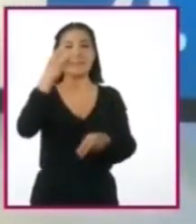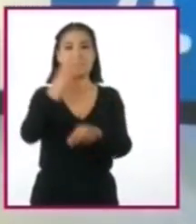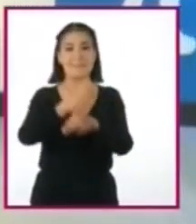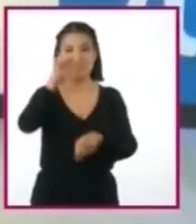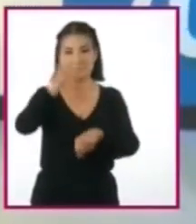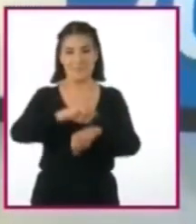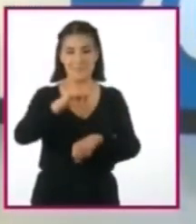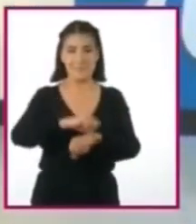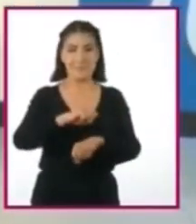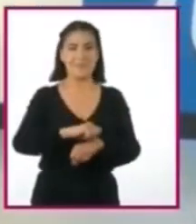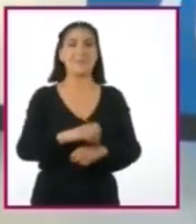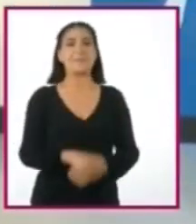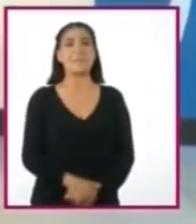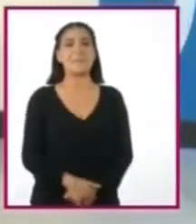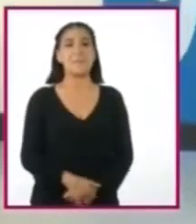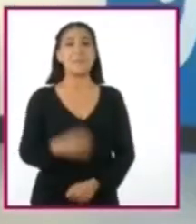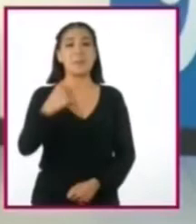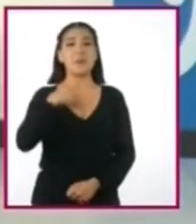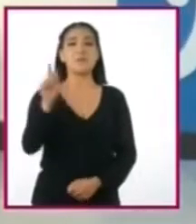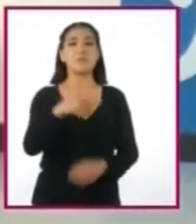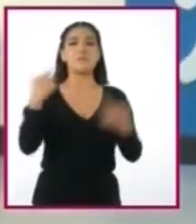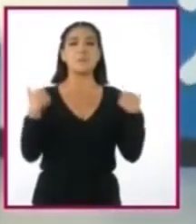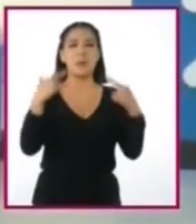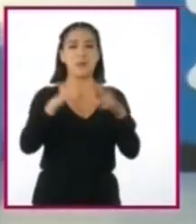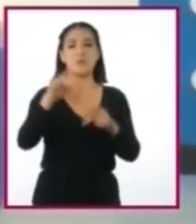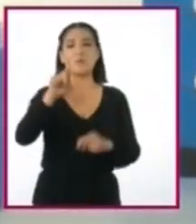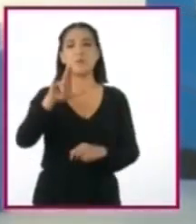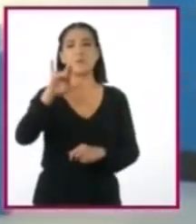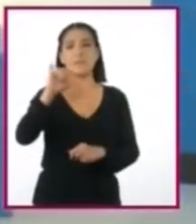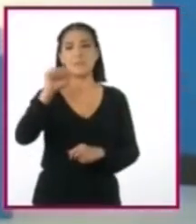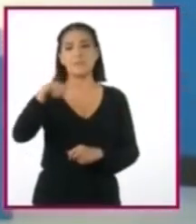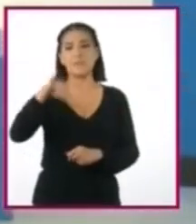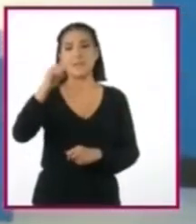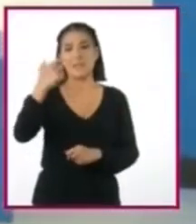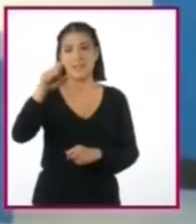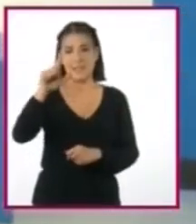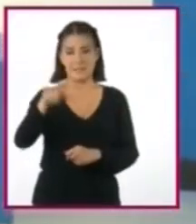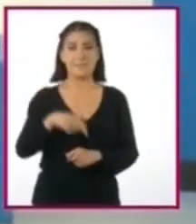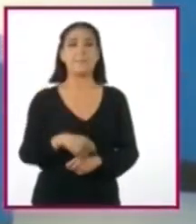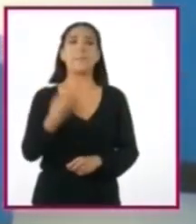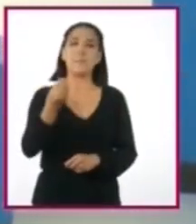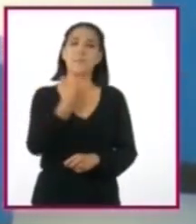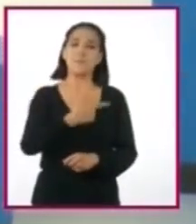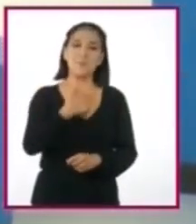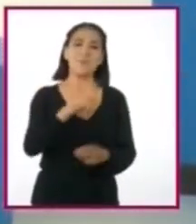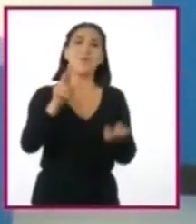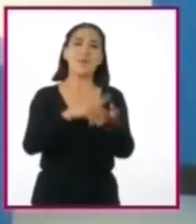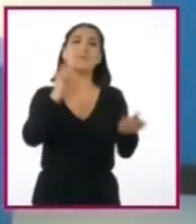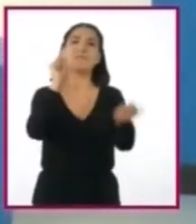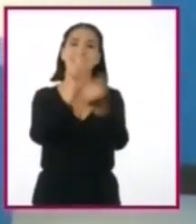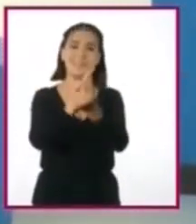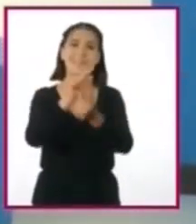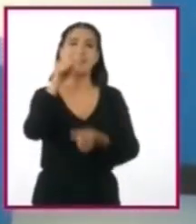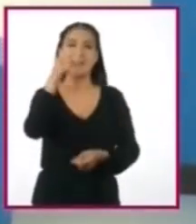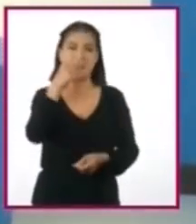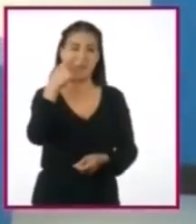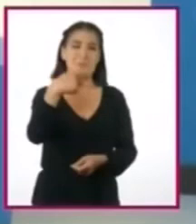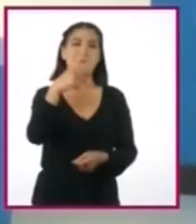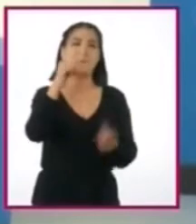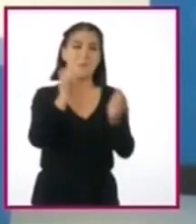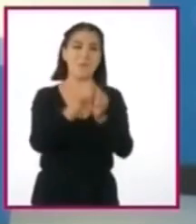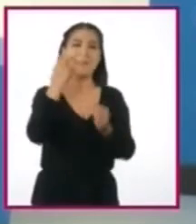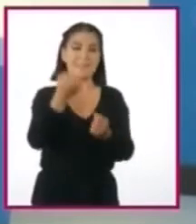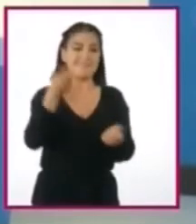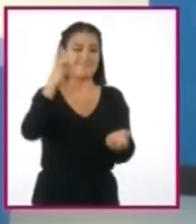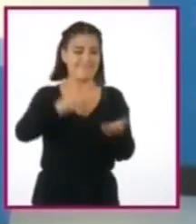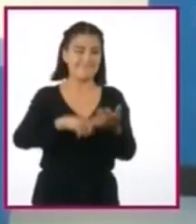secundaria. Soy el profesor Luis Miguel Villarreal y es un gusto encontrarme con ustedes nuevamente y sumergirnos en nuestra